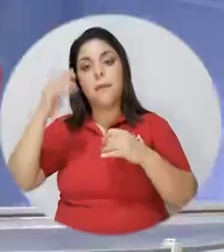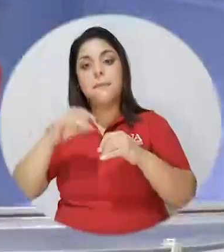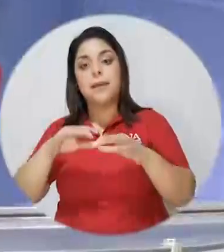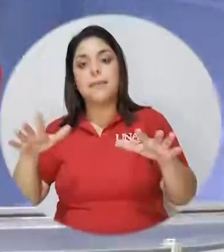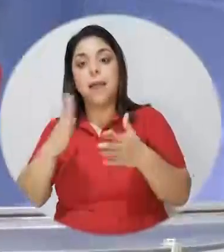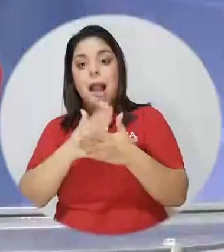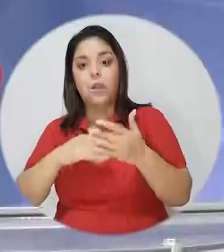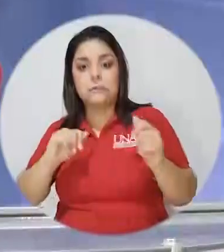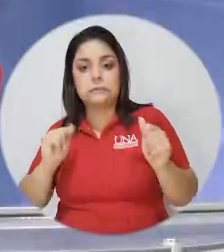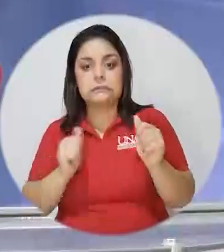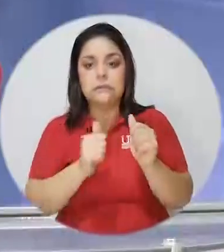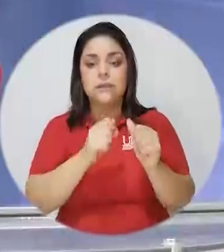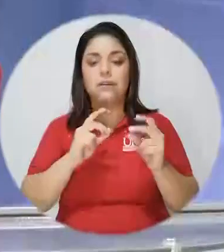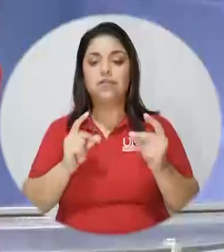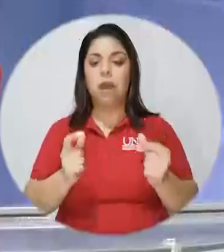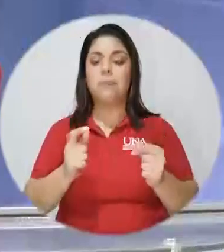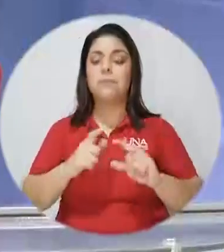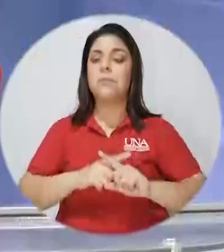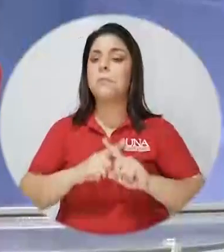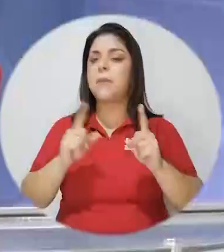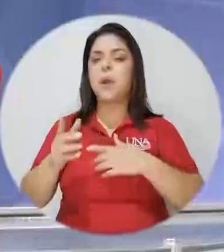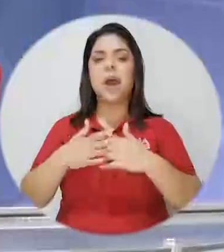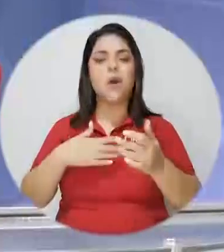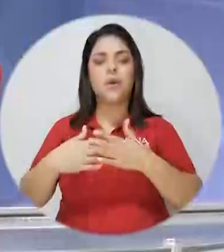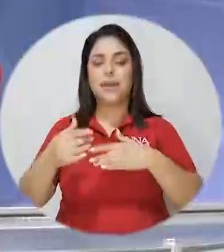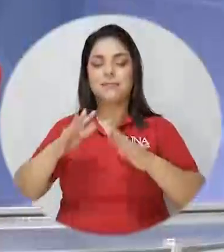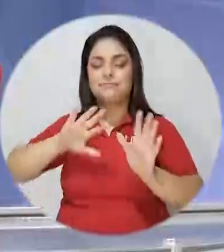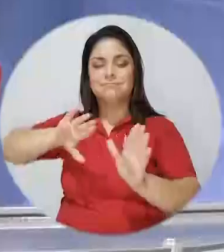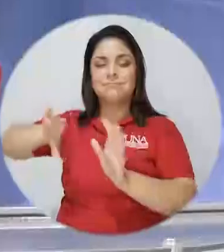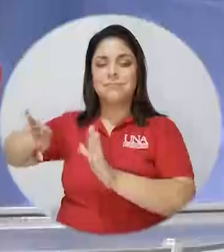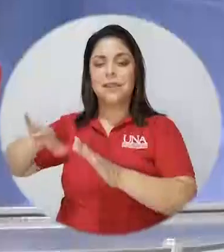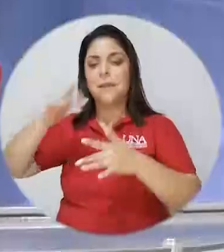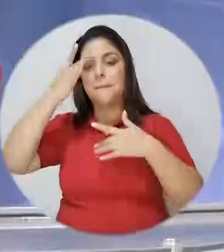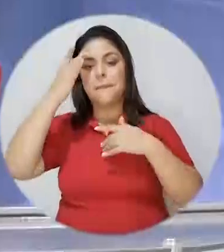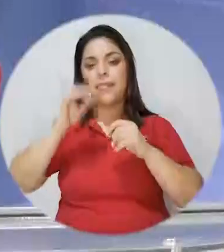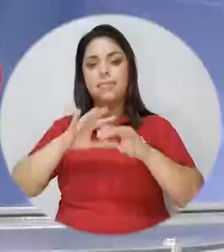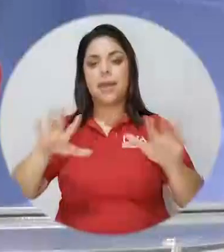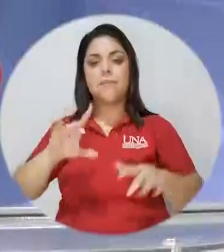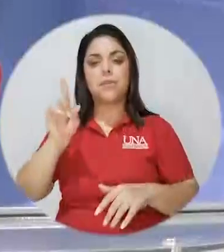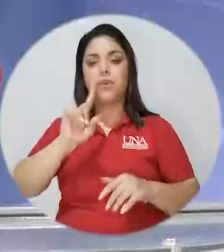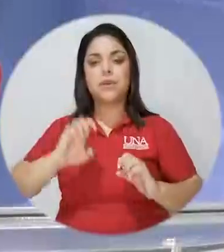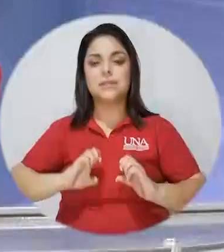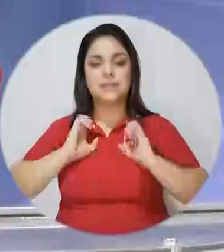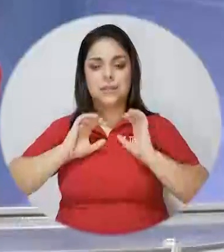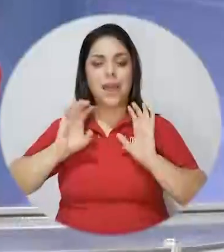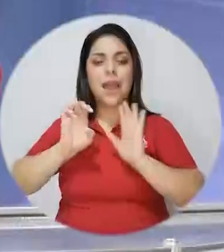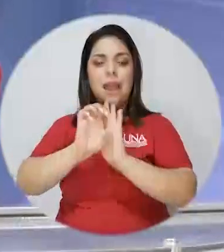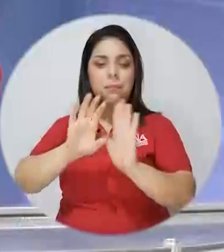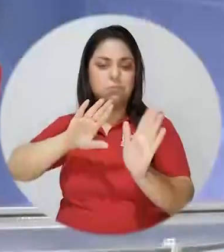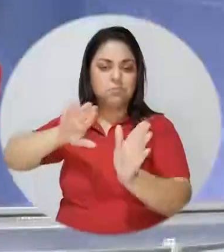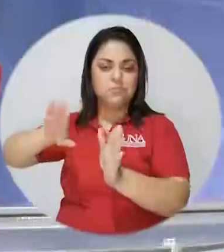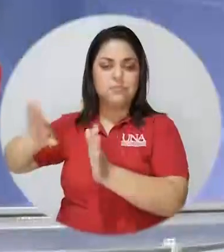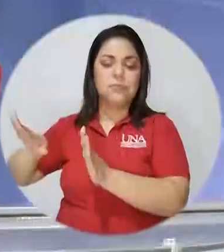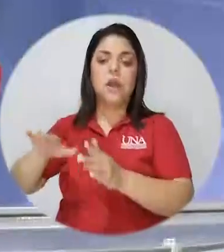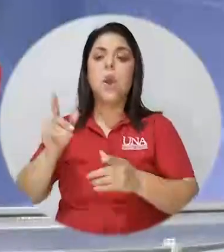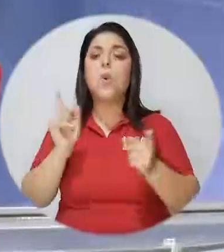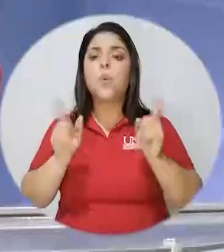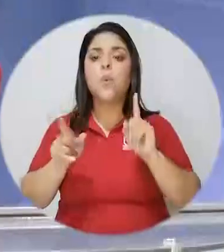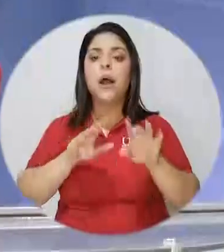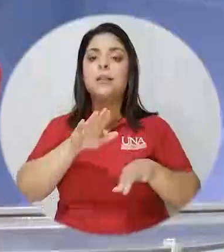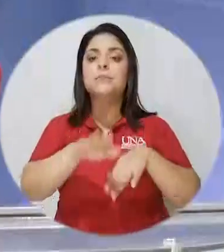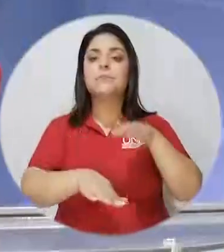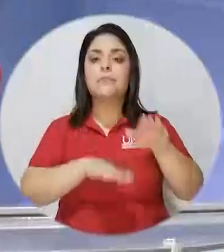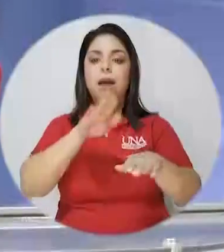pandemia, pues algunas se pusieron al día, pero fuera de pandemia, si la pandemia no existiera, ¿cuáles son esos pasos que debe